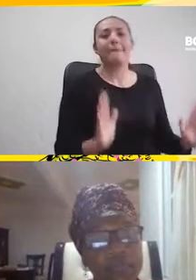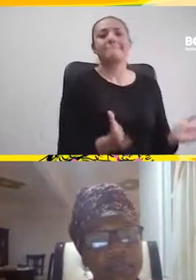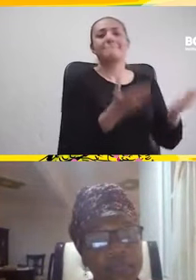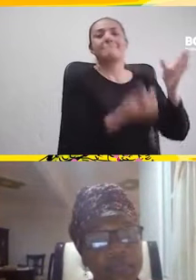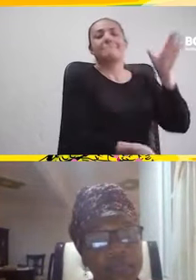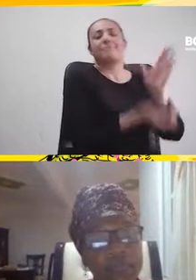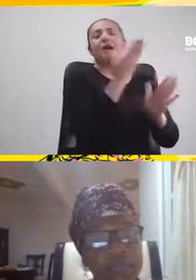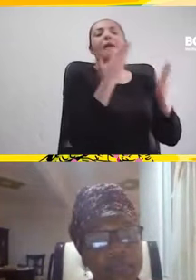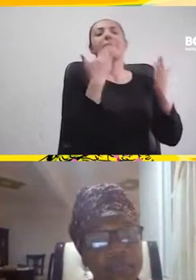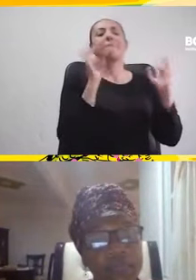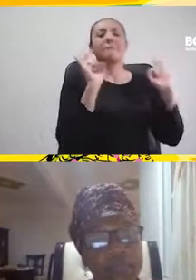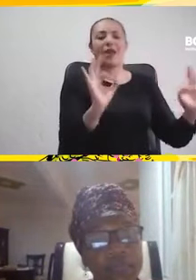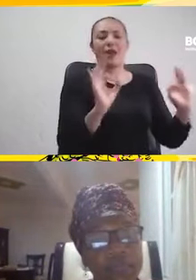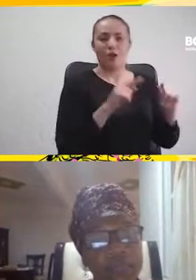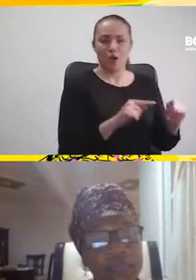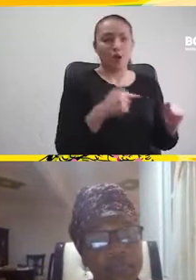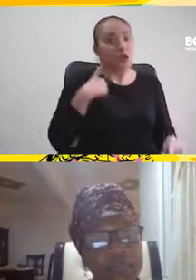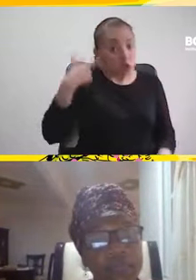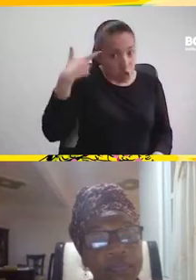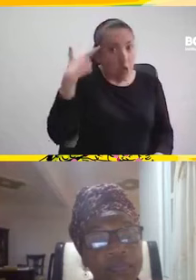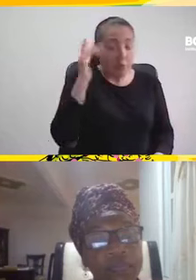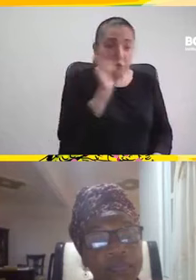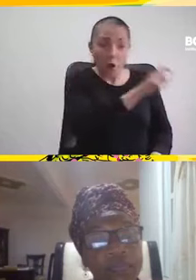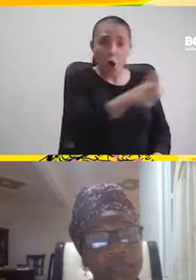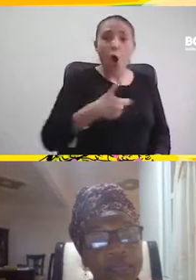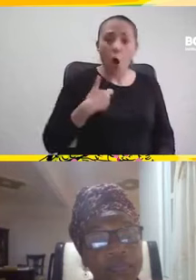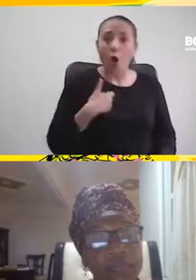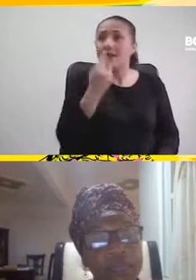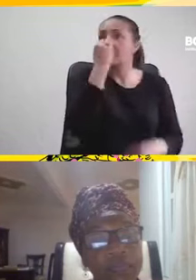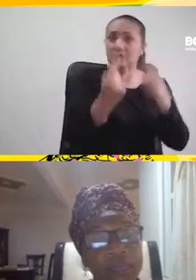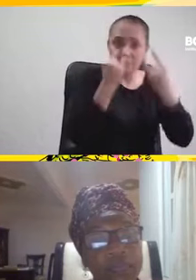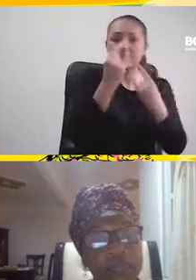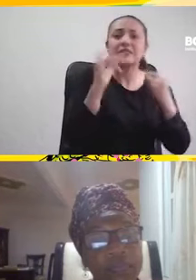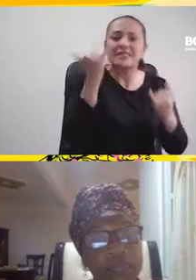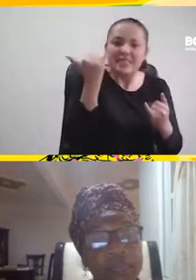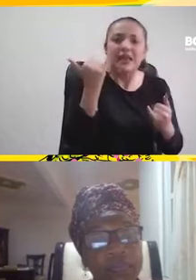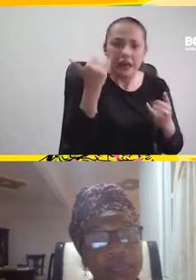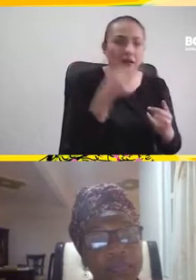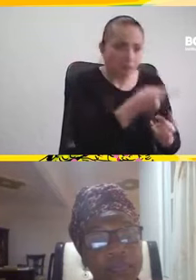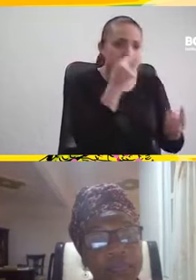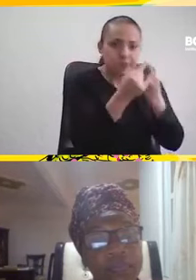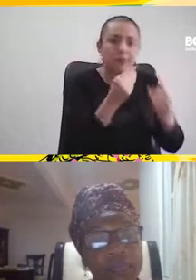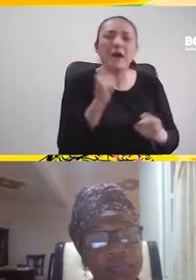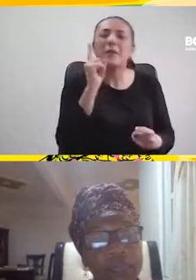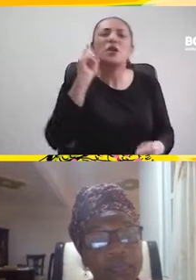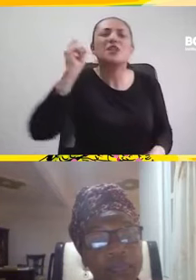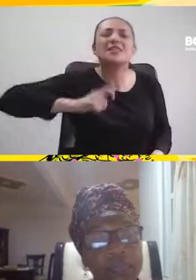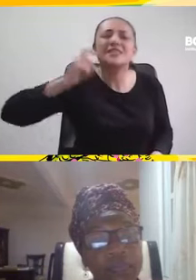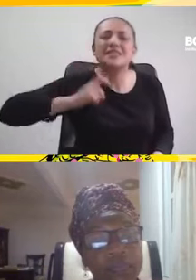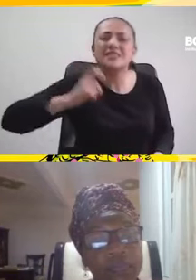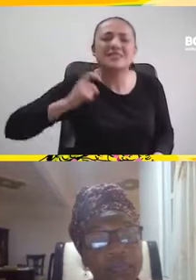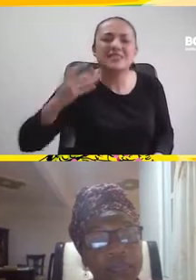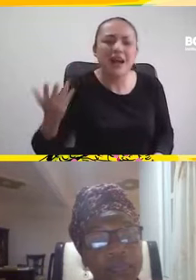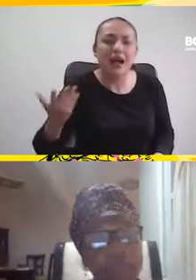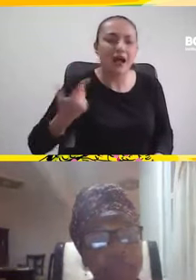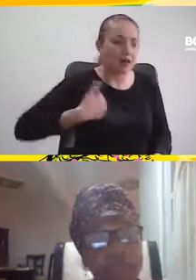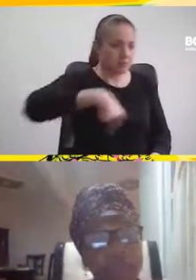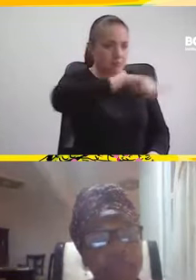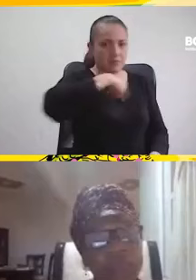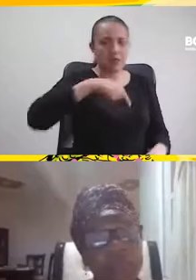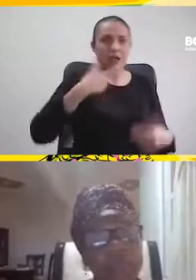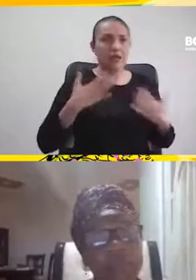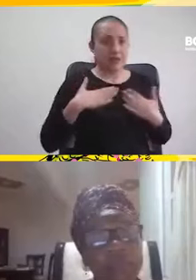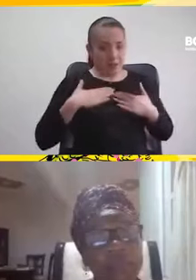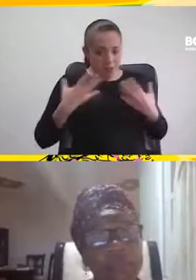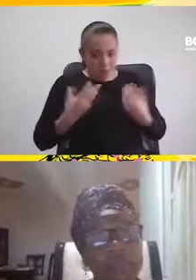los jóvenes están interesados. Lo que ellos van a requerir es que desde nosotros, digámoslo así,